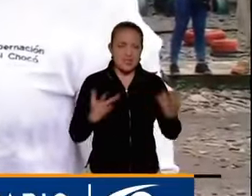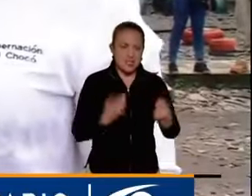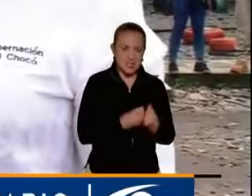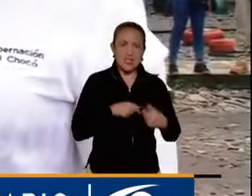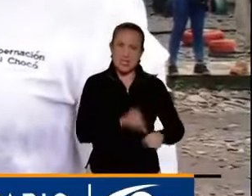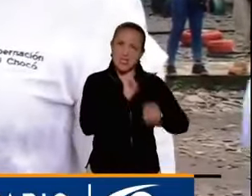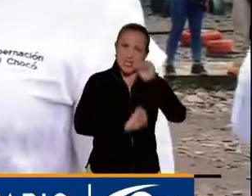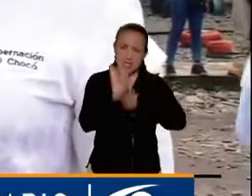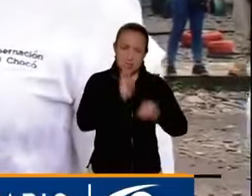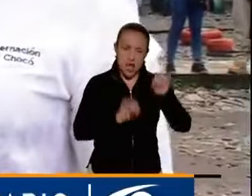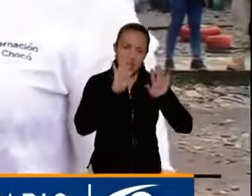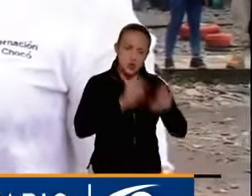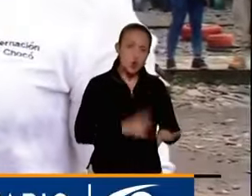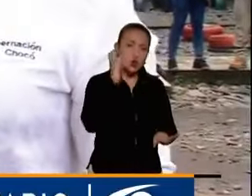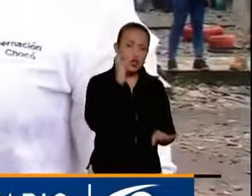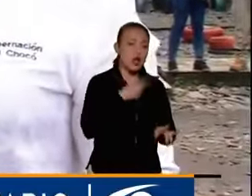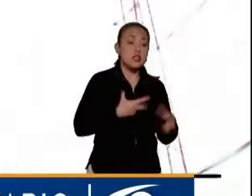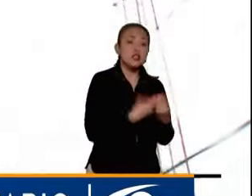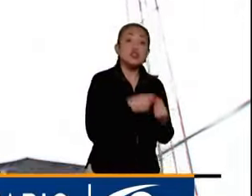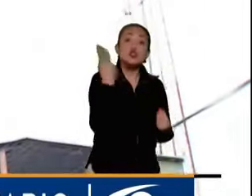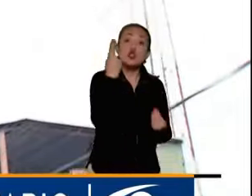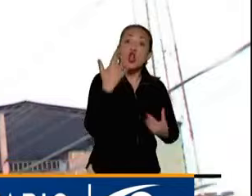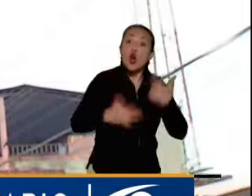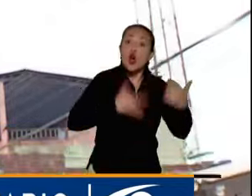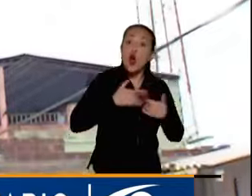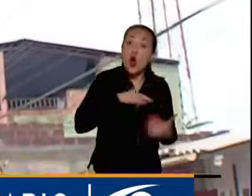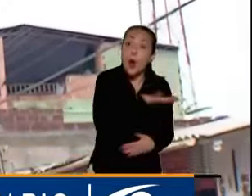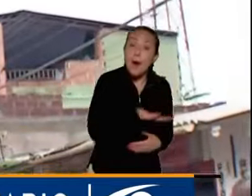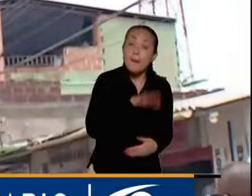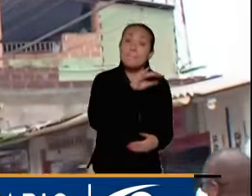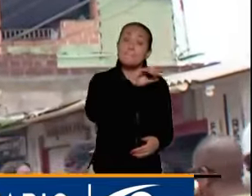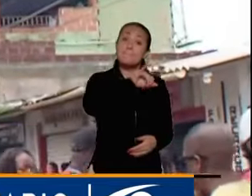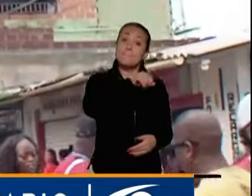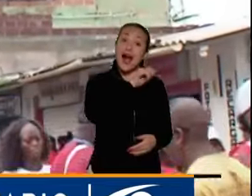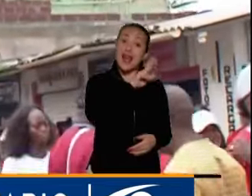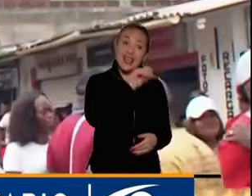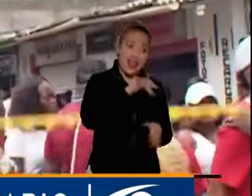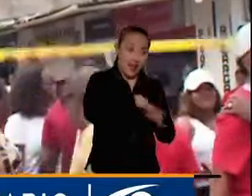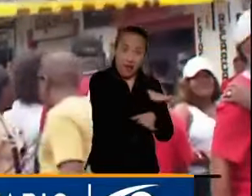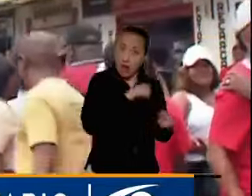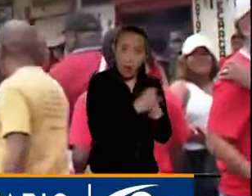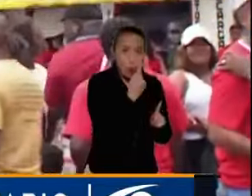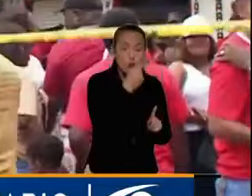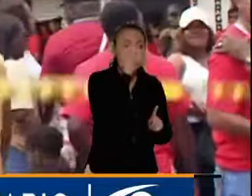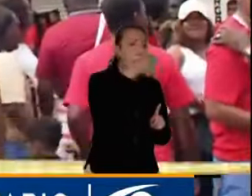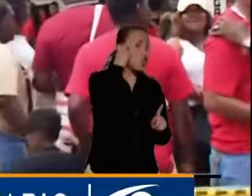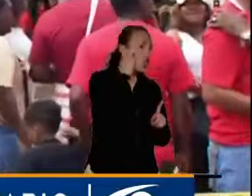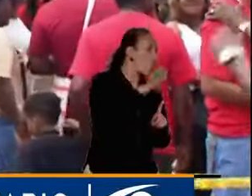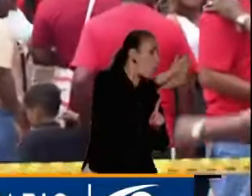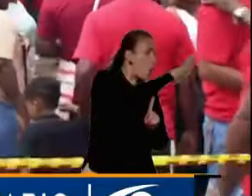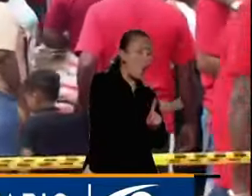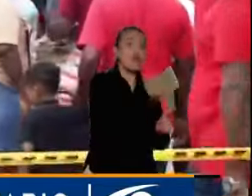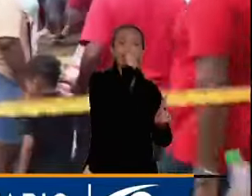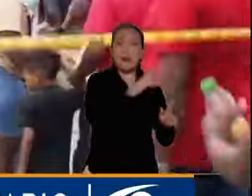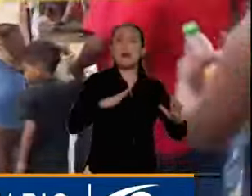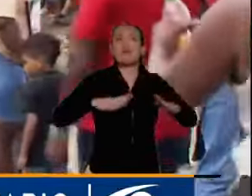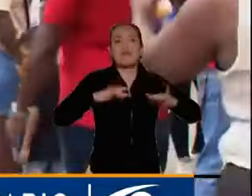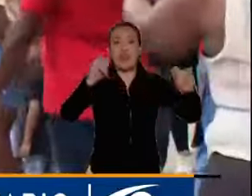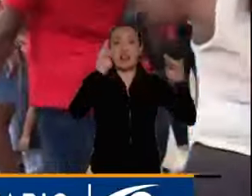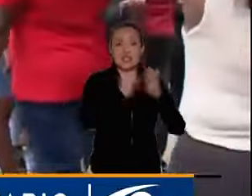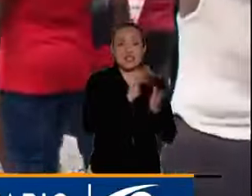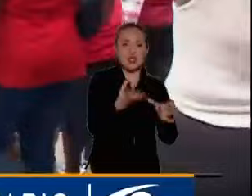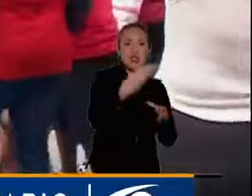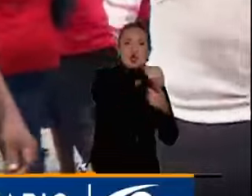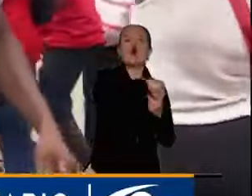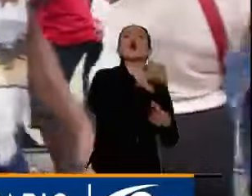Chocó, esto no solamente lo celebran los bajirenses, esto hoy lo está celebrando y siguiendo todo el territorio chocuano. Hay que decir que esto es un trabajo de meses. Hoy en Belén de